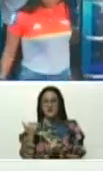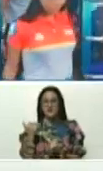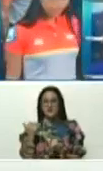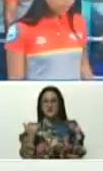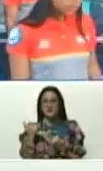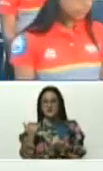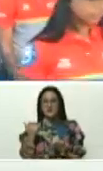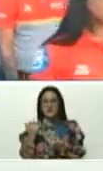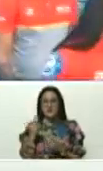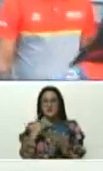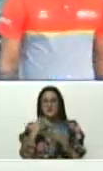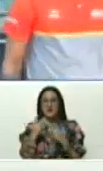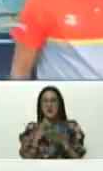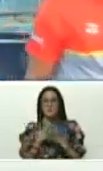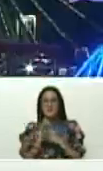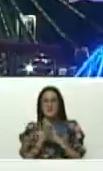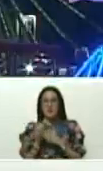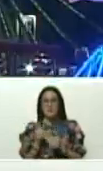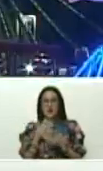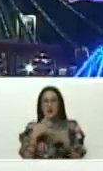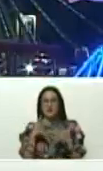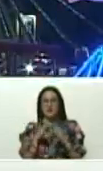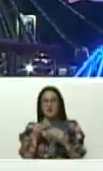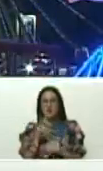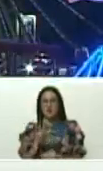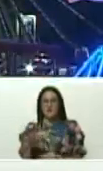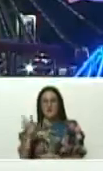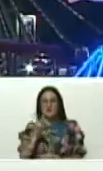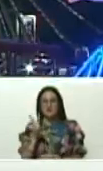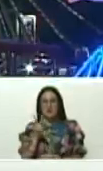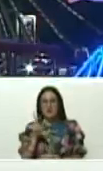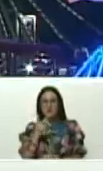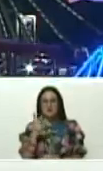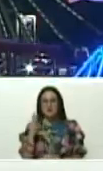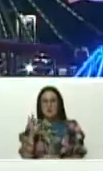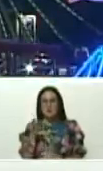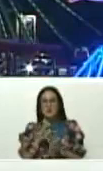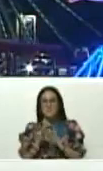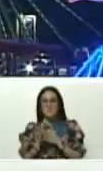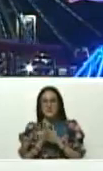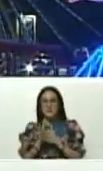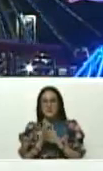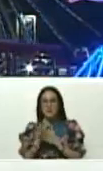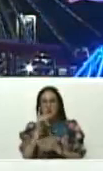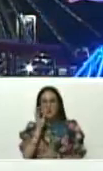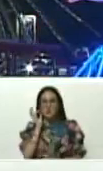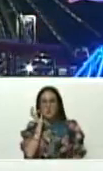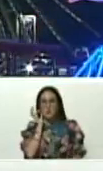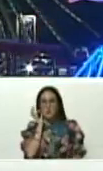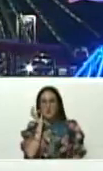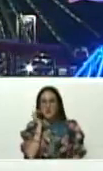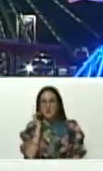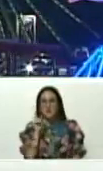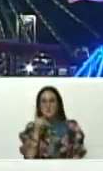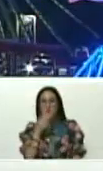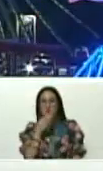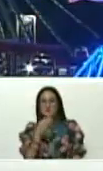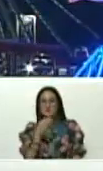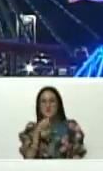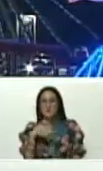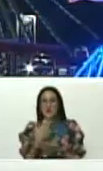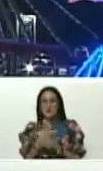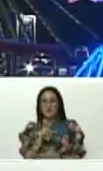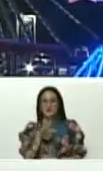presidente, la feria de emprendedores más grande de toda Venezuela. 250 emprendedores y emprendedoras están desde el 1 de diciembre y hasta